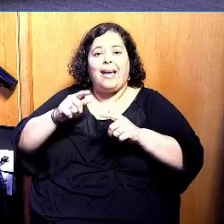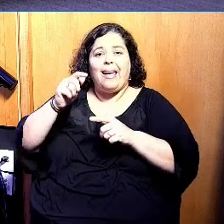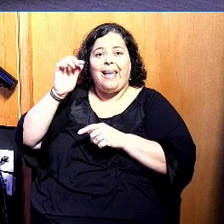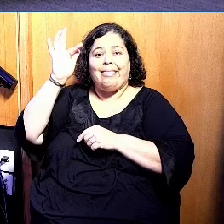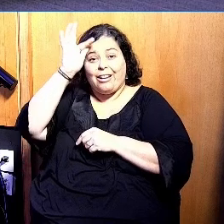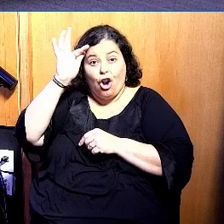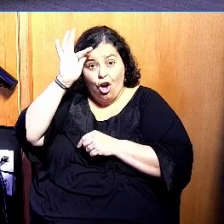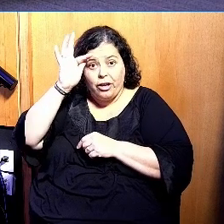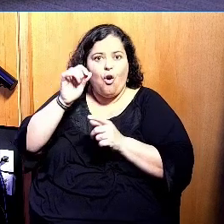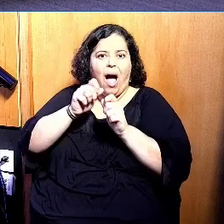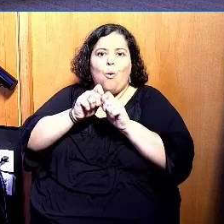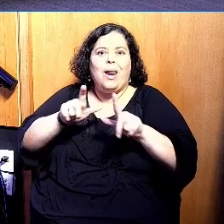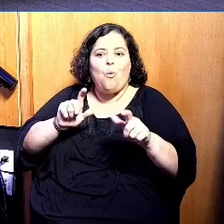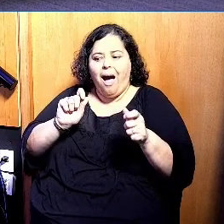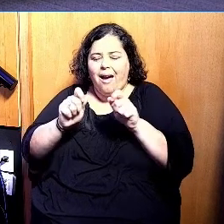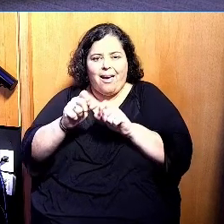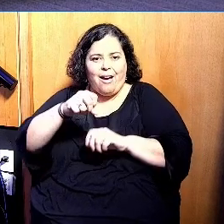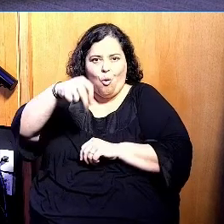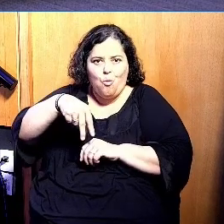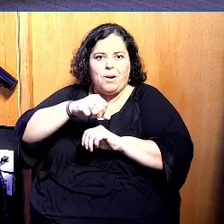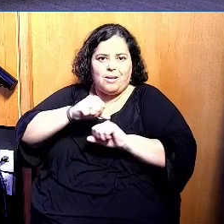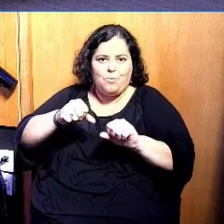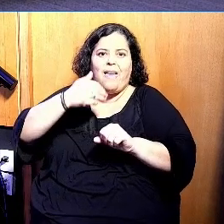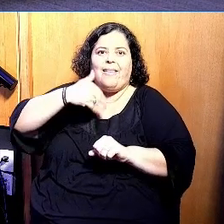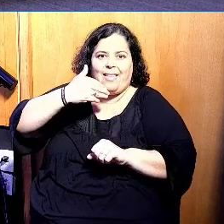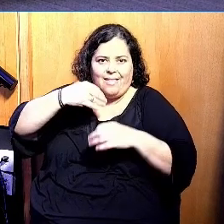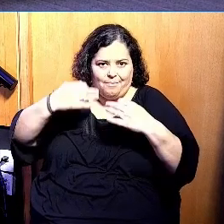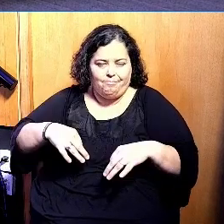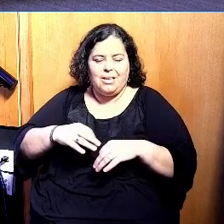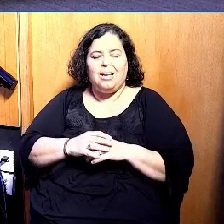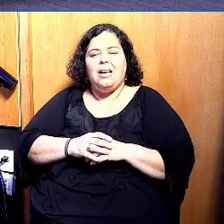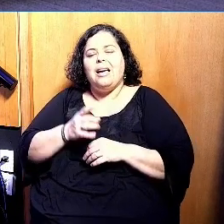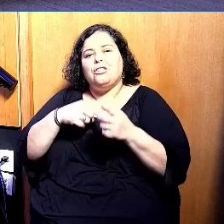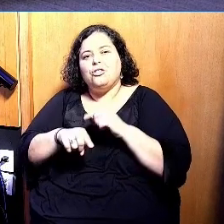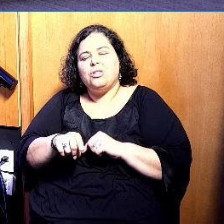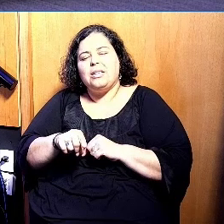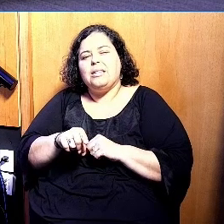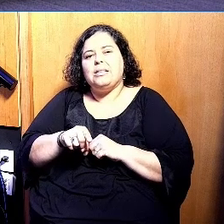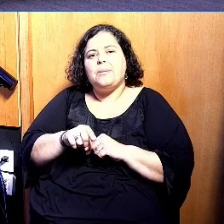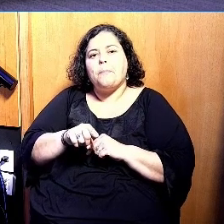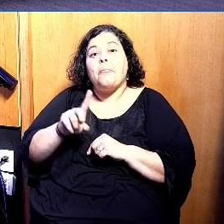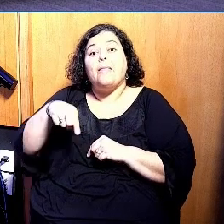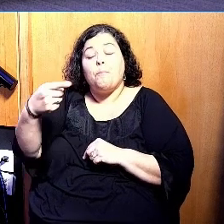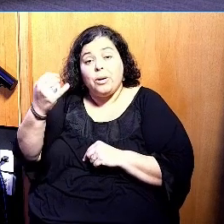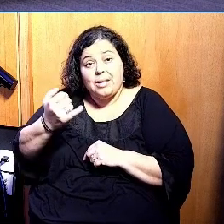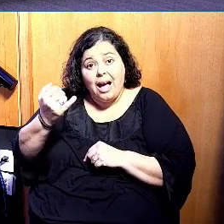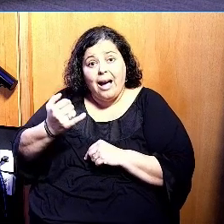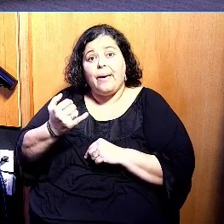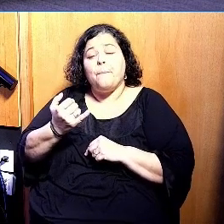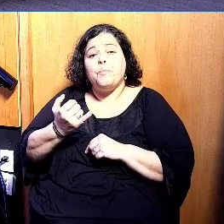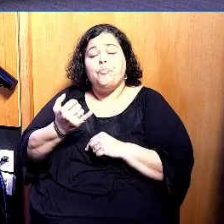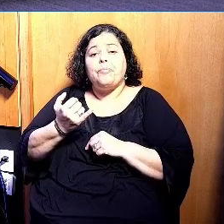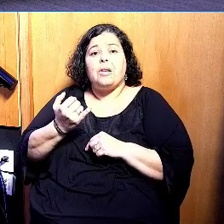Y traducir los datos en lenguaje llano. Después tenemos en lo que tiene que ver con emisión